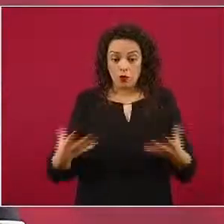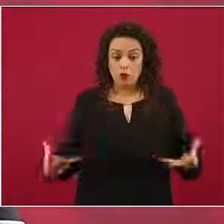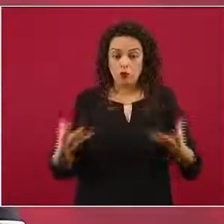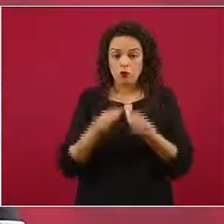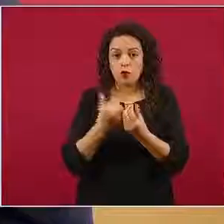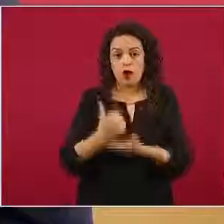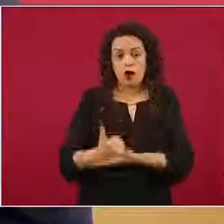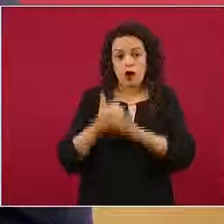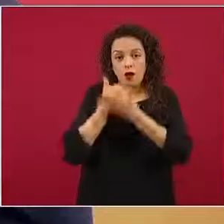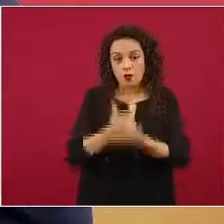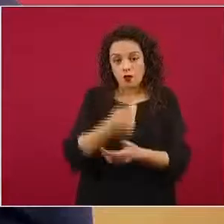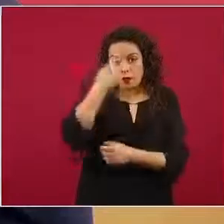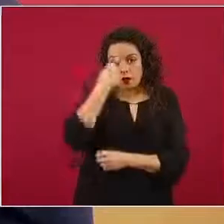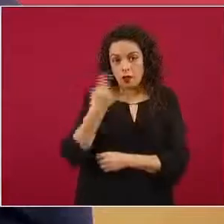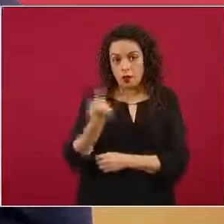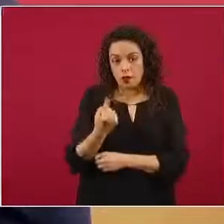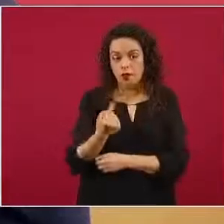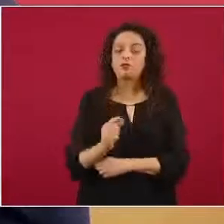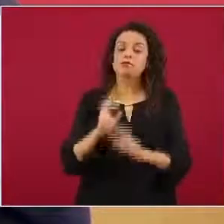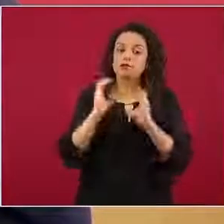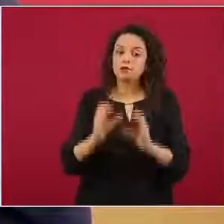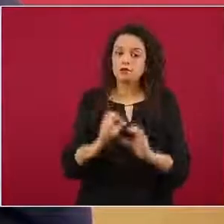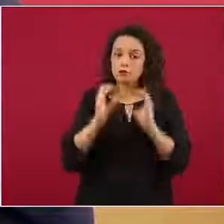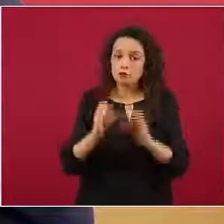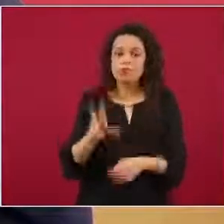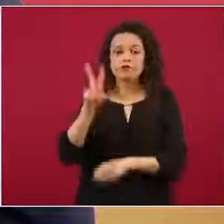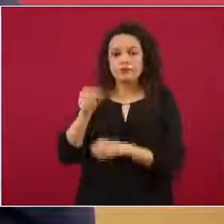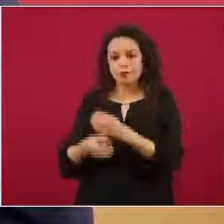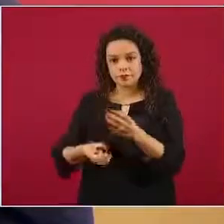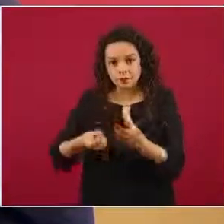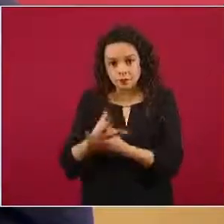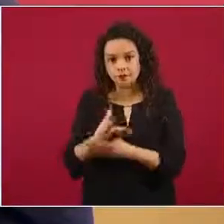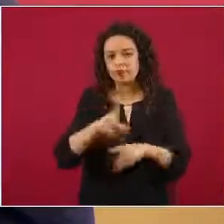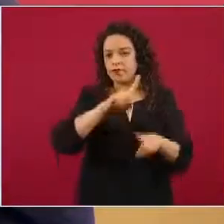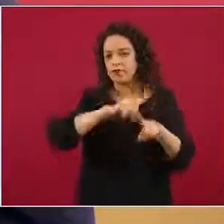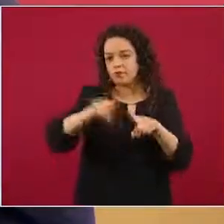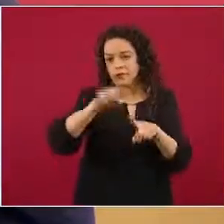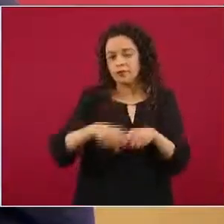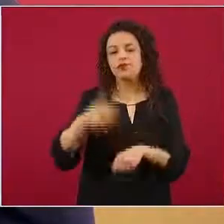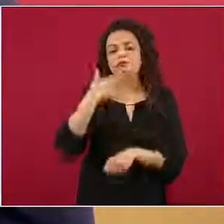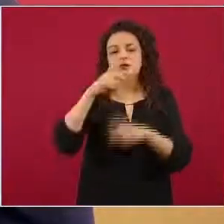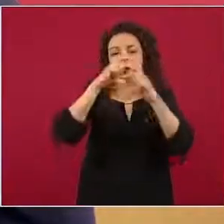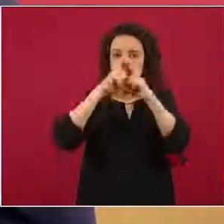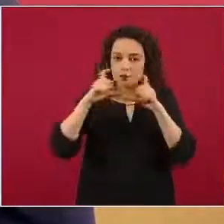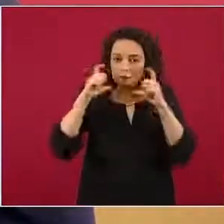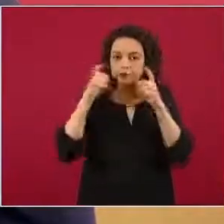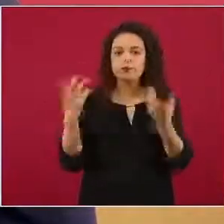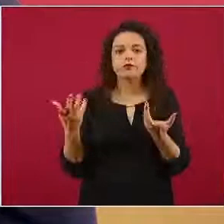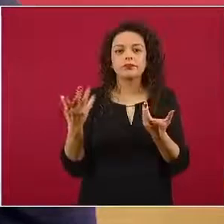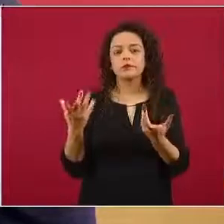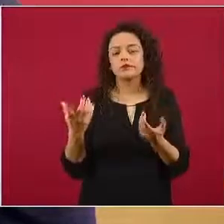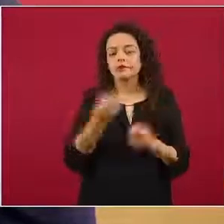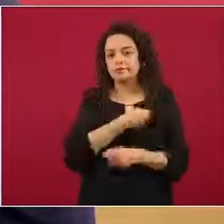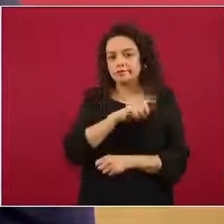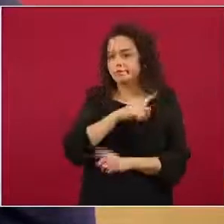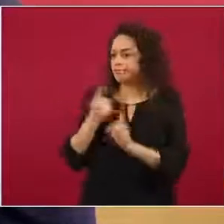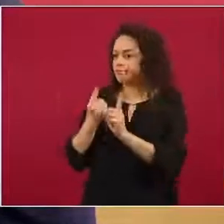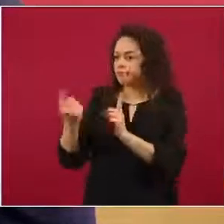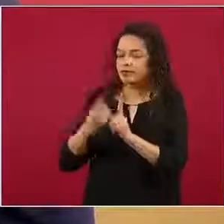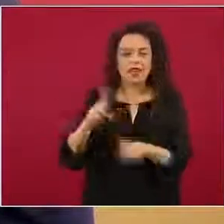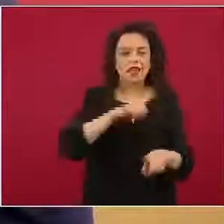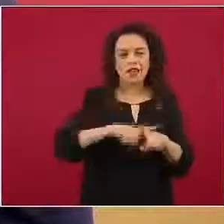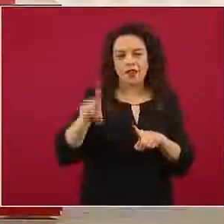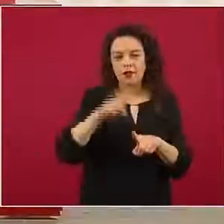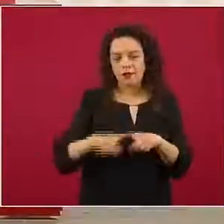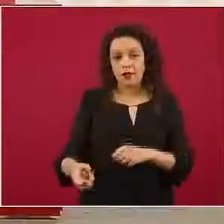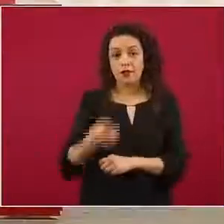contribuyamos precisamente a estas acciones. Y ahí viene el tema de la segunda pregunta, en donde hace la